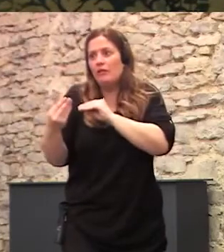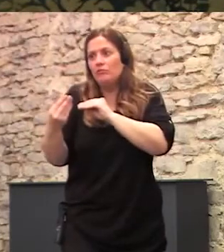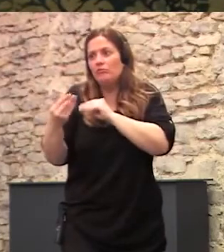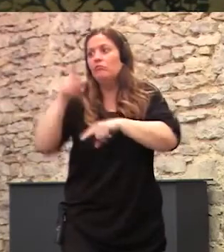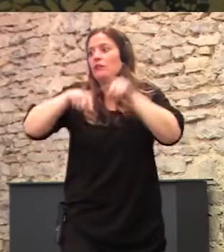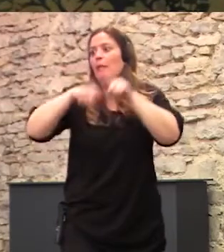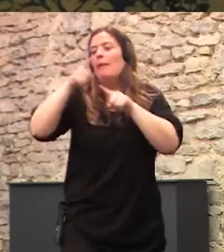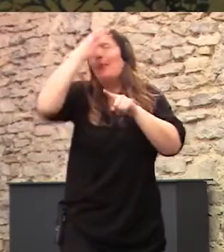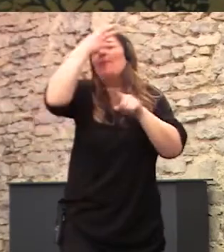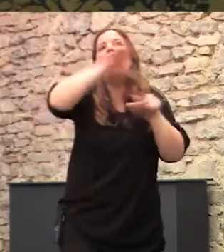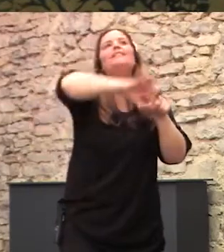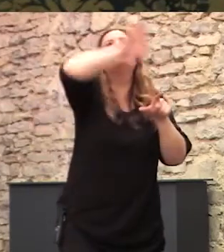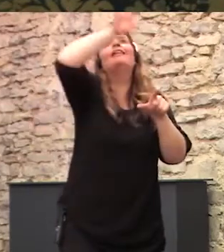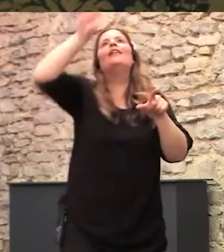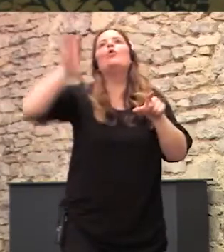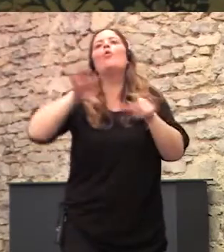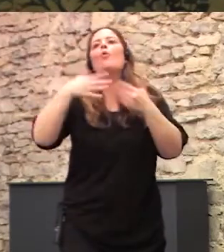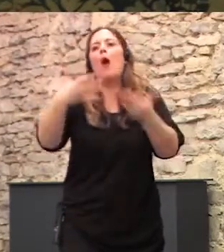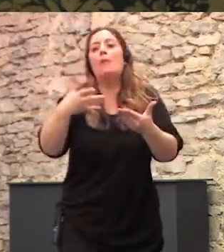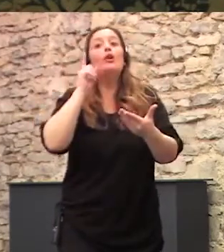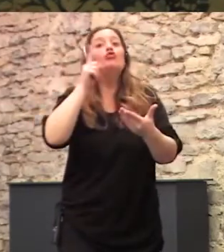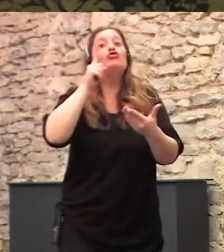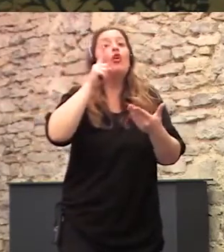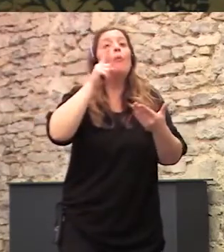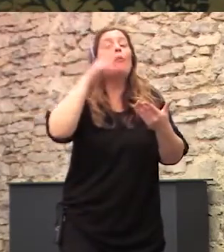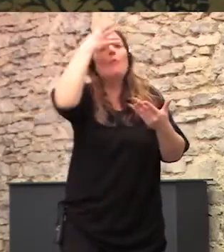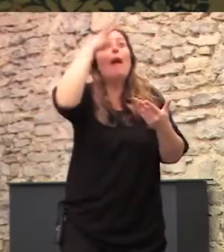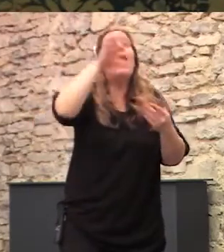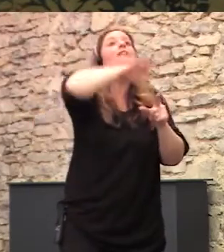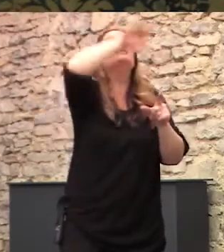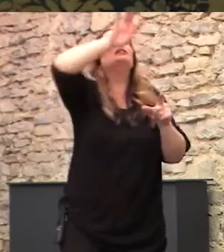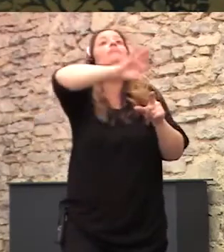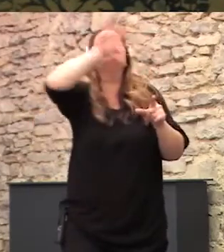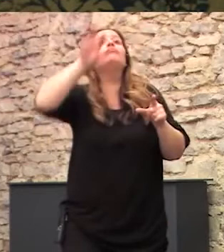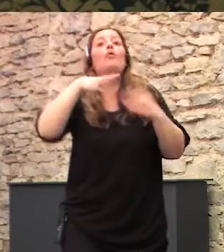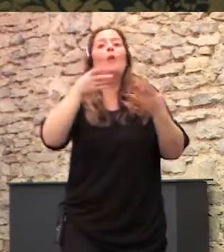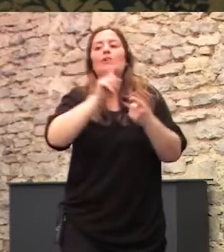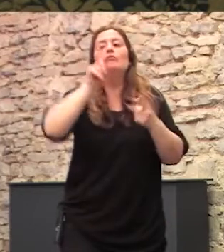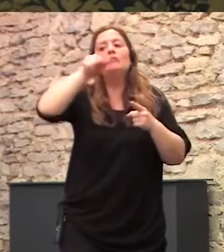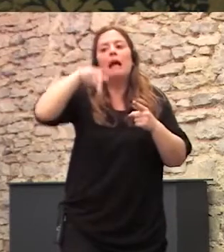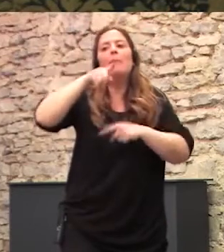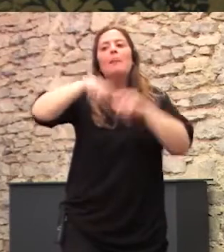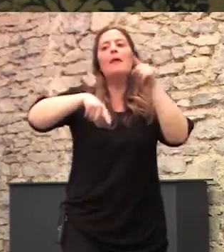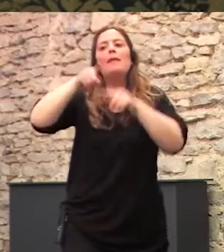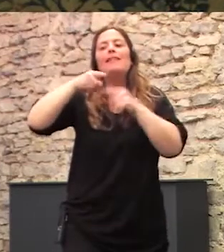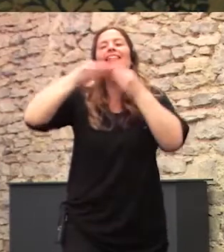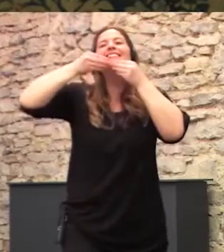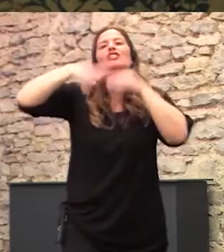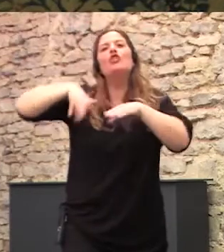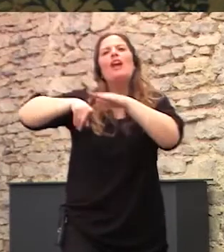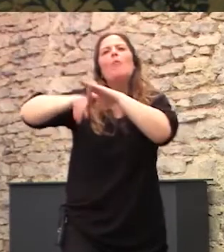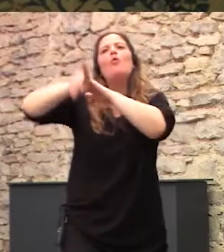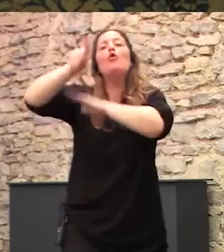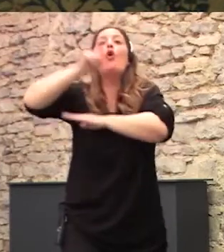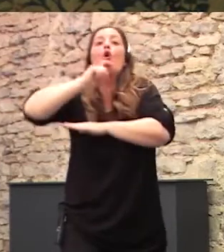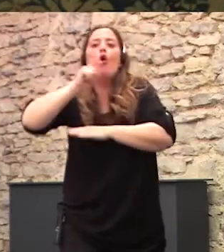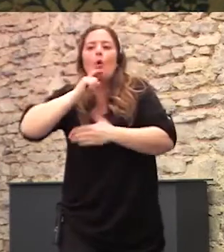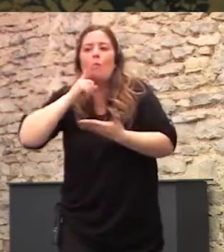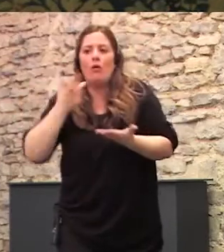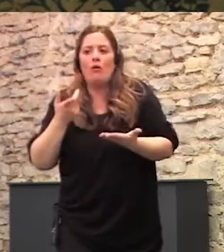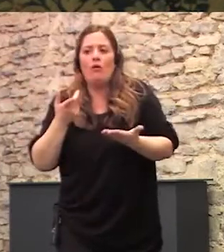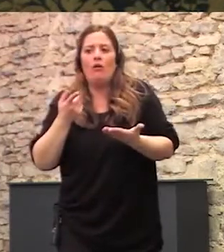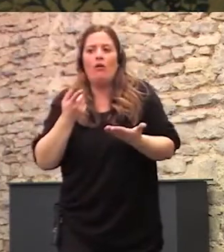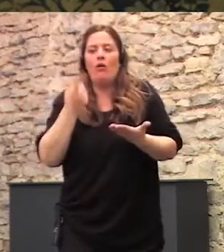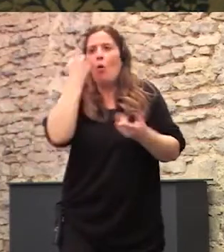geográfico, pero no solo a nivel geográfico, sino también a nivel de evolución histórica. Una cosa de hace